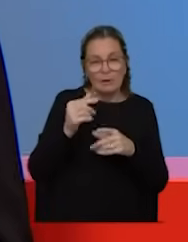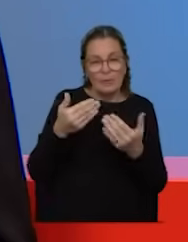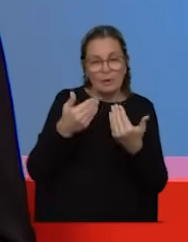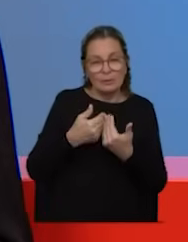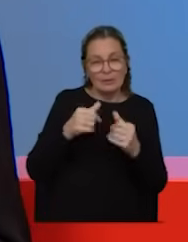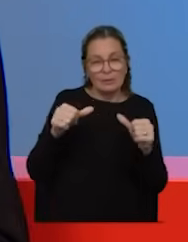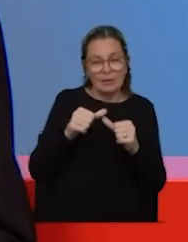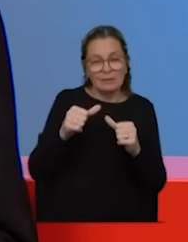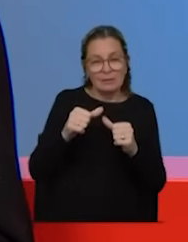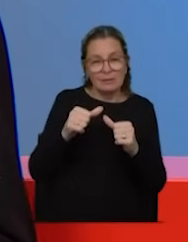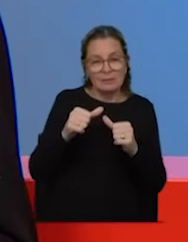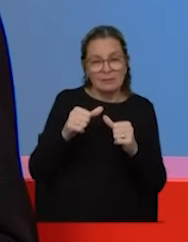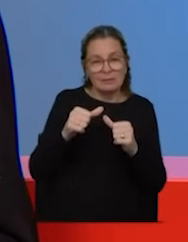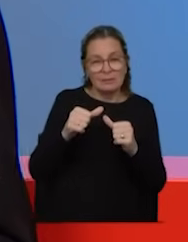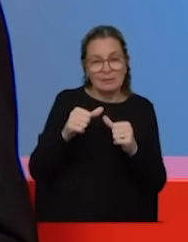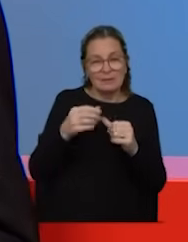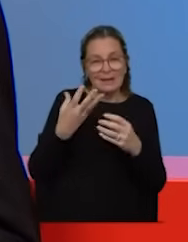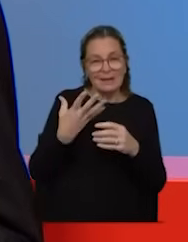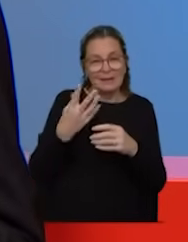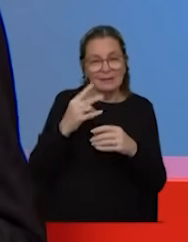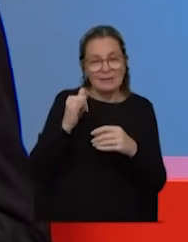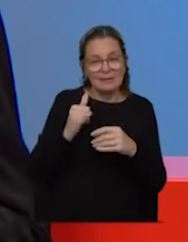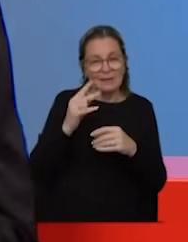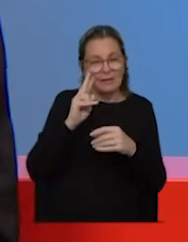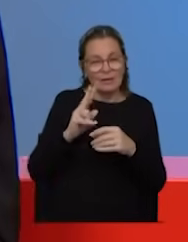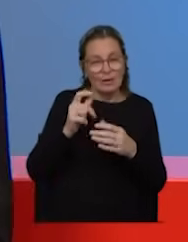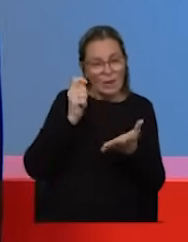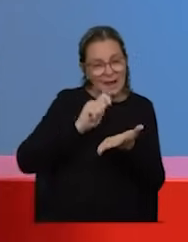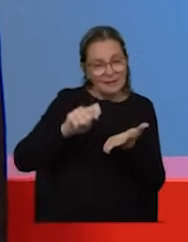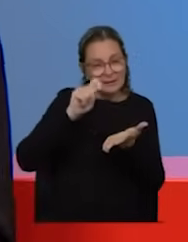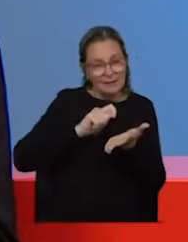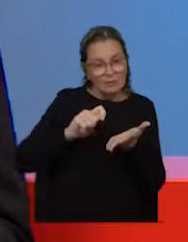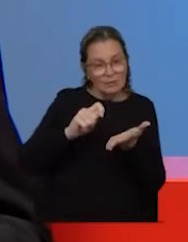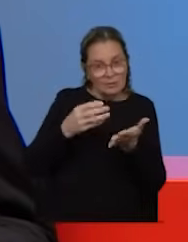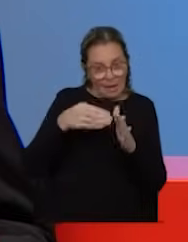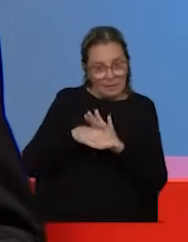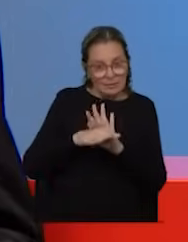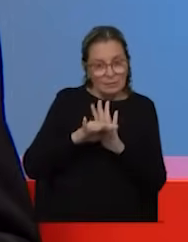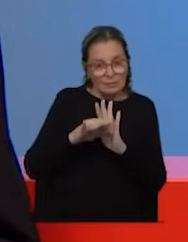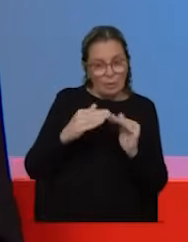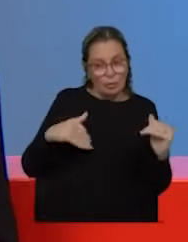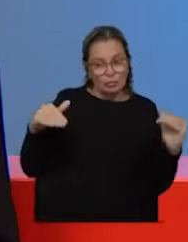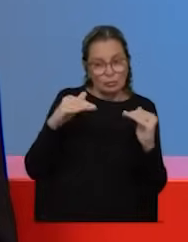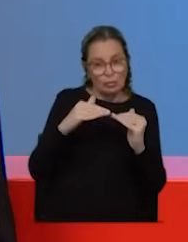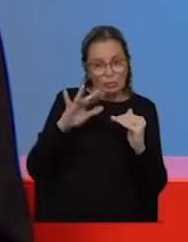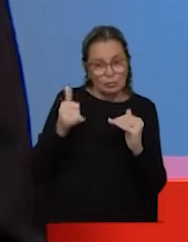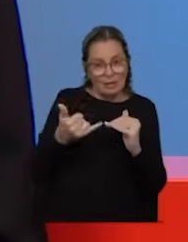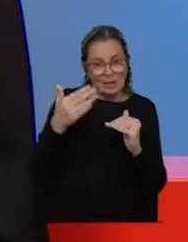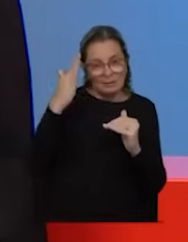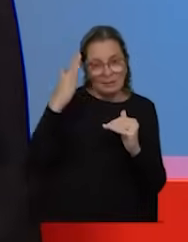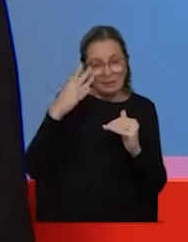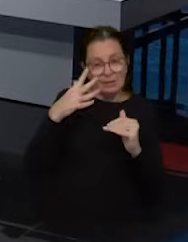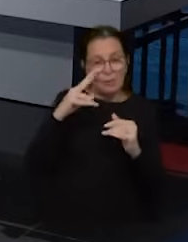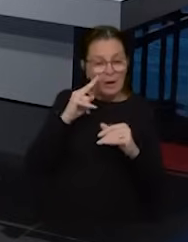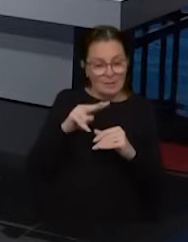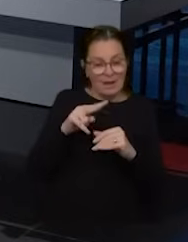que te quiero hacer betiana eh que tiene que ver con la redacción Más allá del contenido que creo que hay unanimidad por por lo pronto en torno a